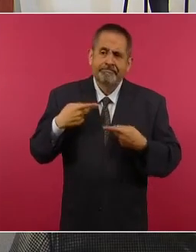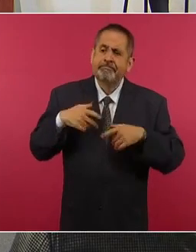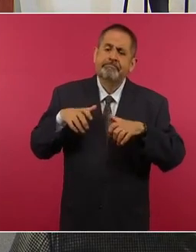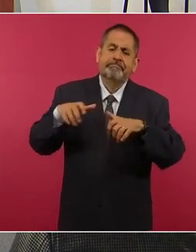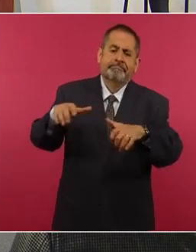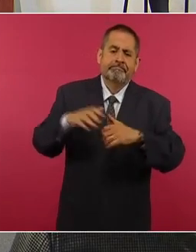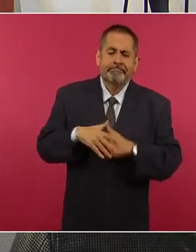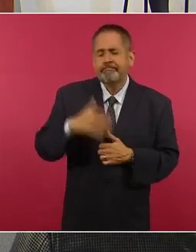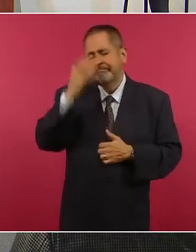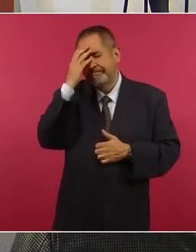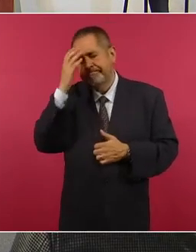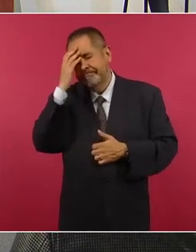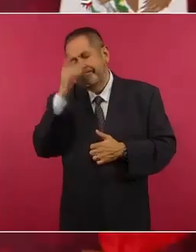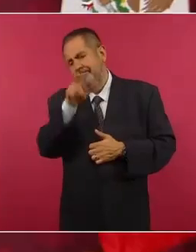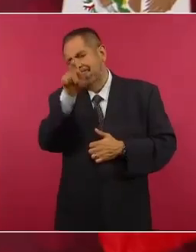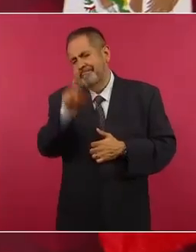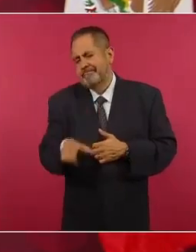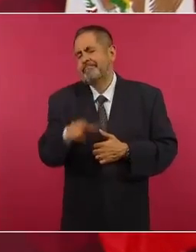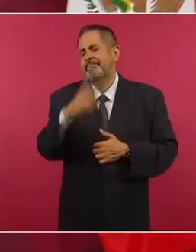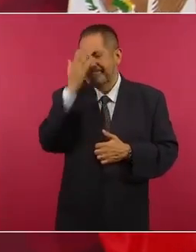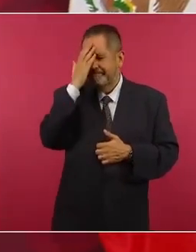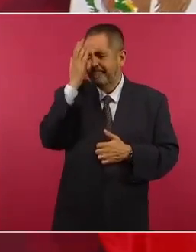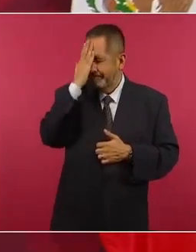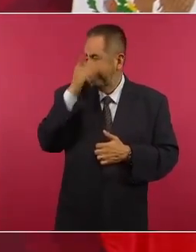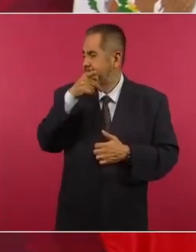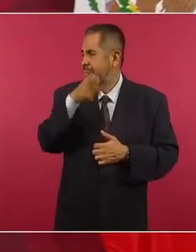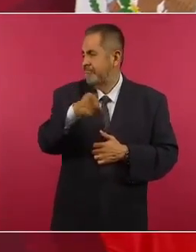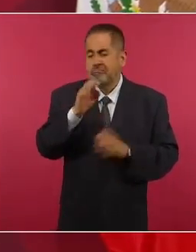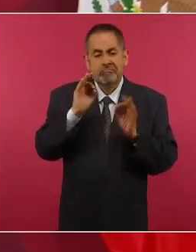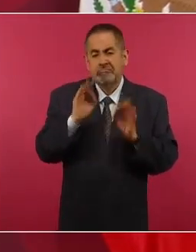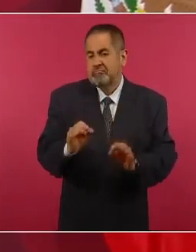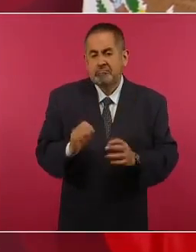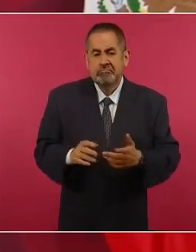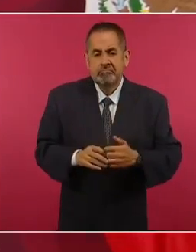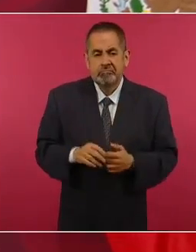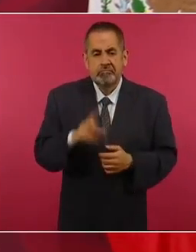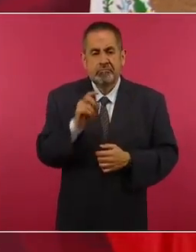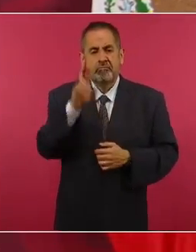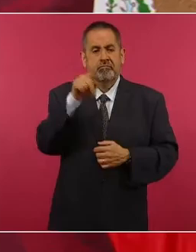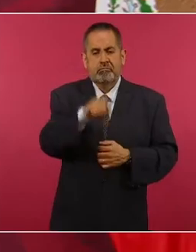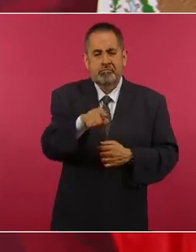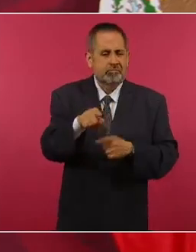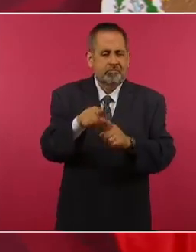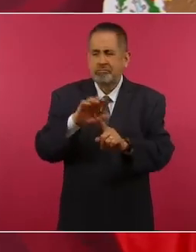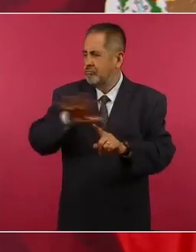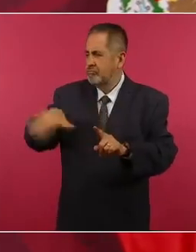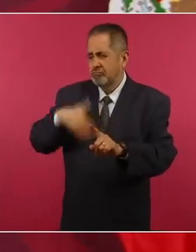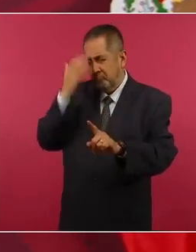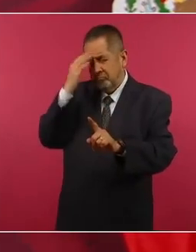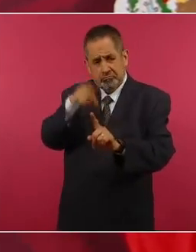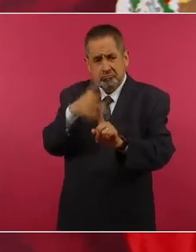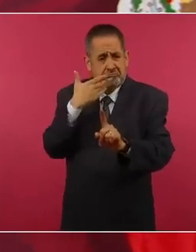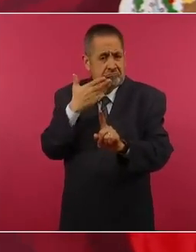La gente conoce perfectamente al doctor Américo.